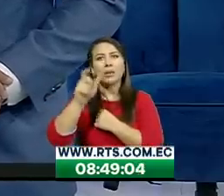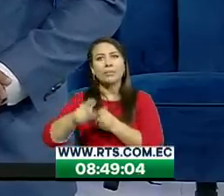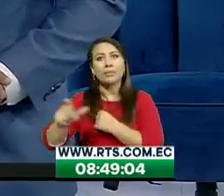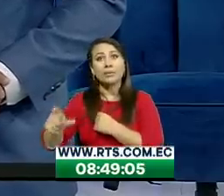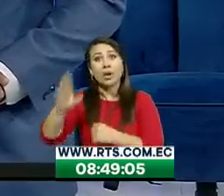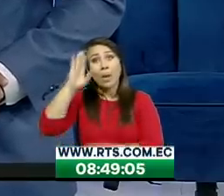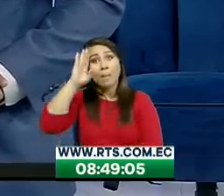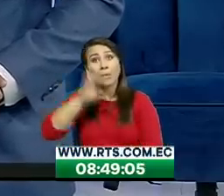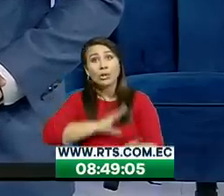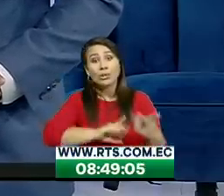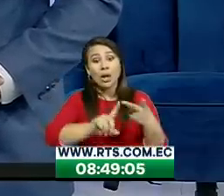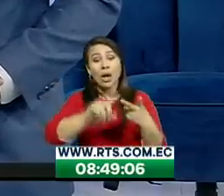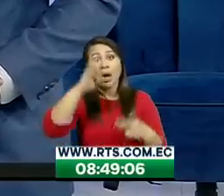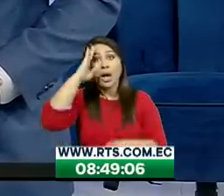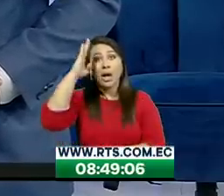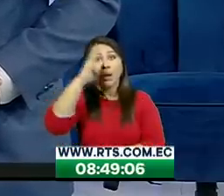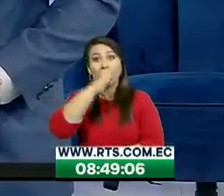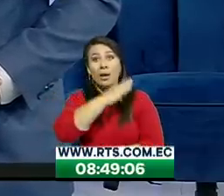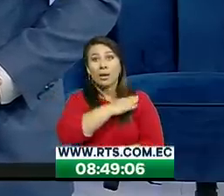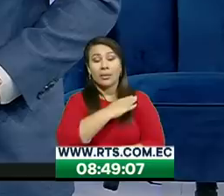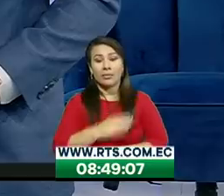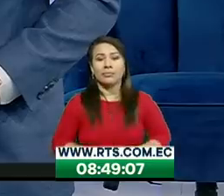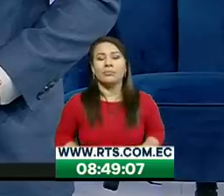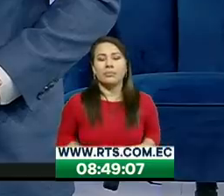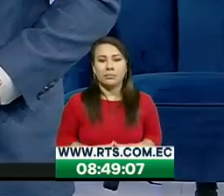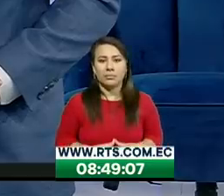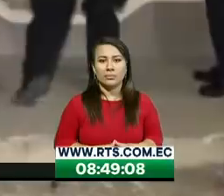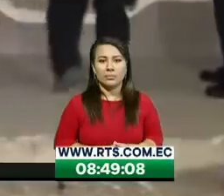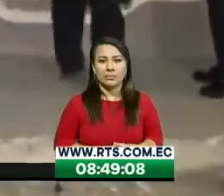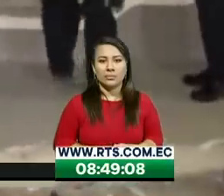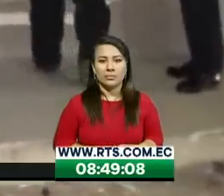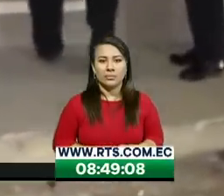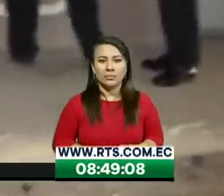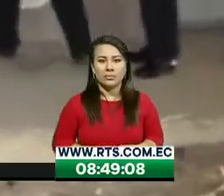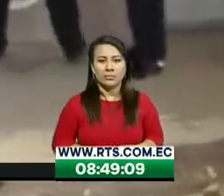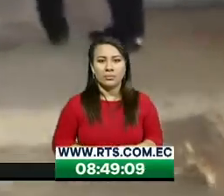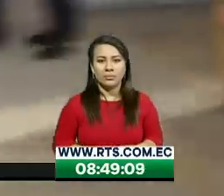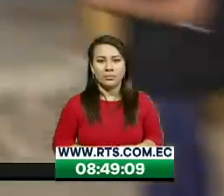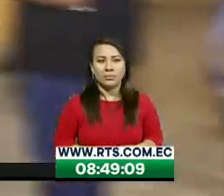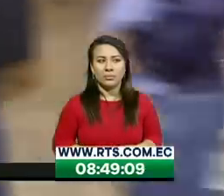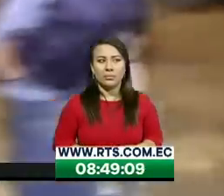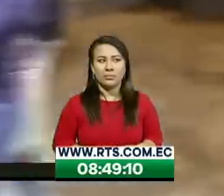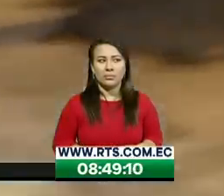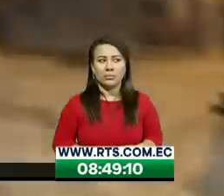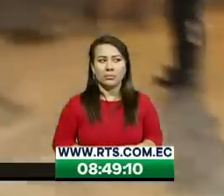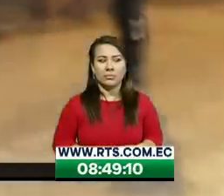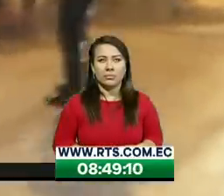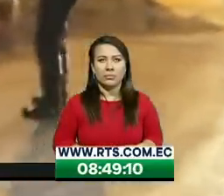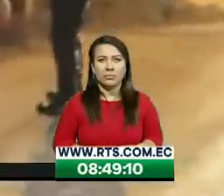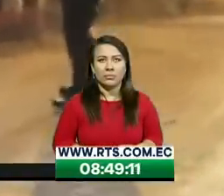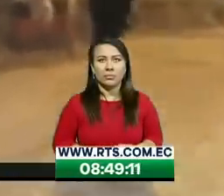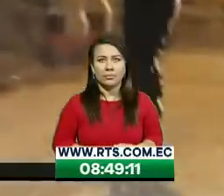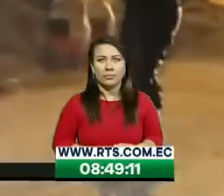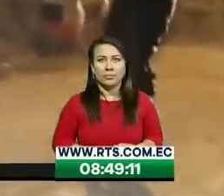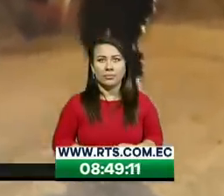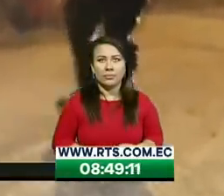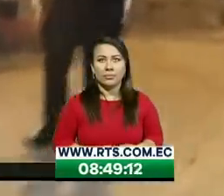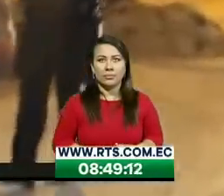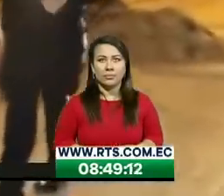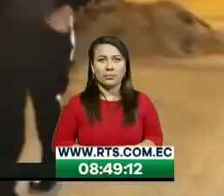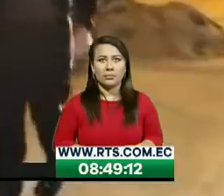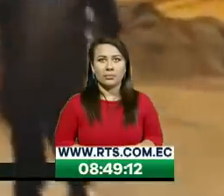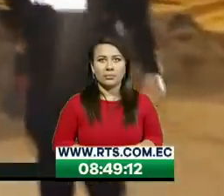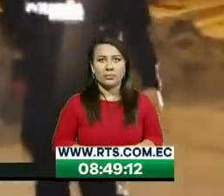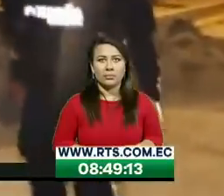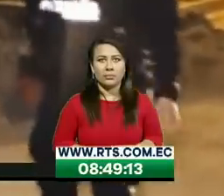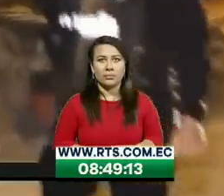la pena. El precio de la droga sobrepasa los $10,000. Informó Jorge Salazar.